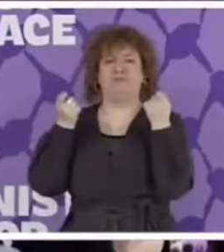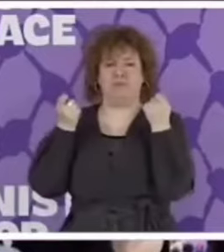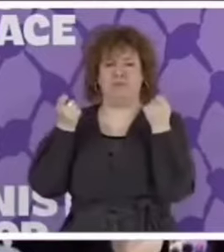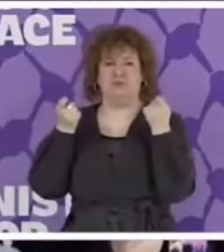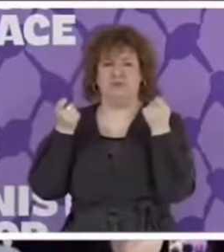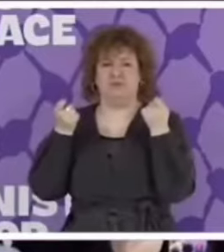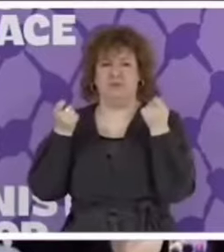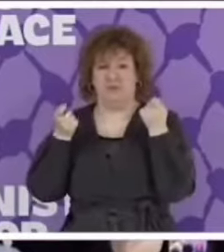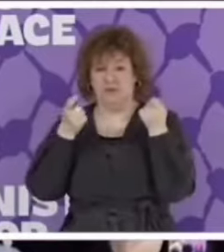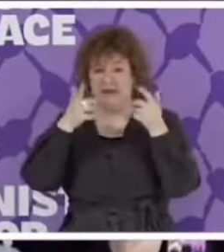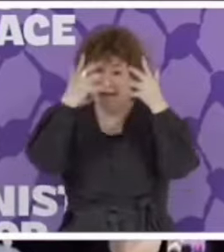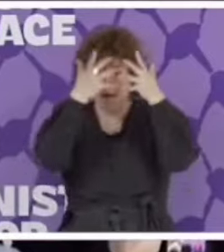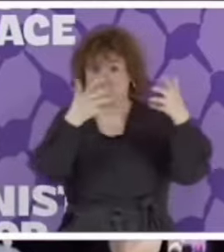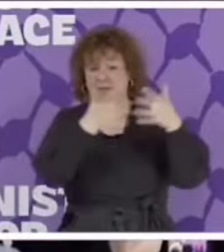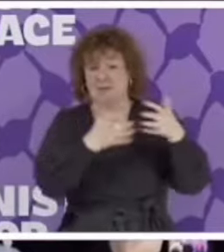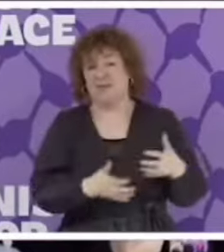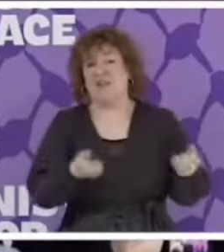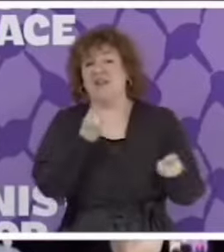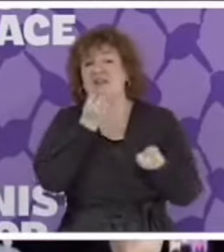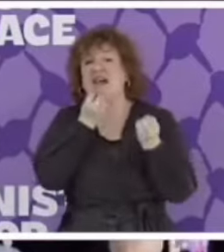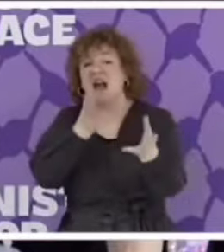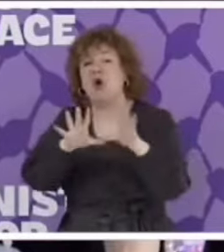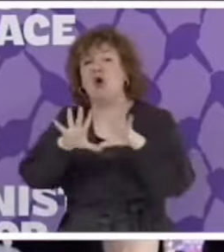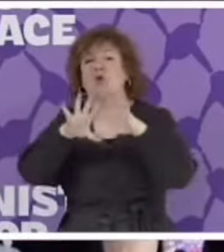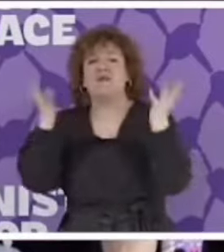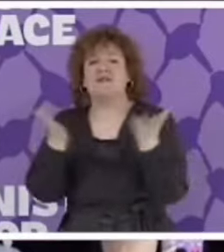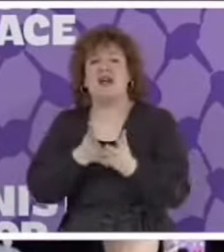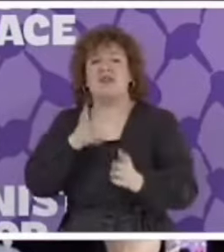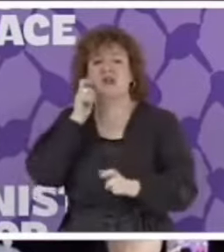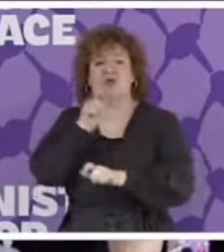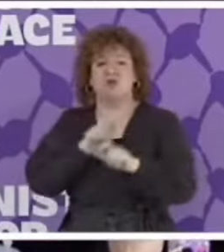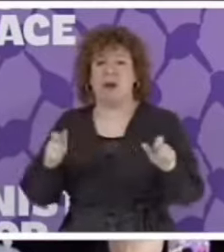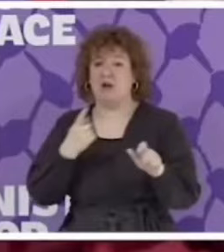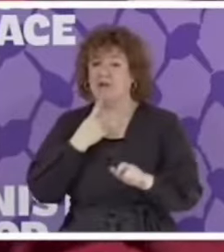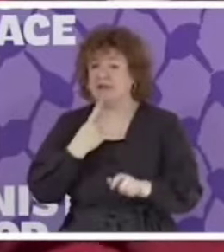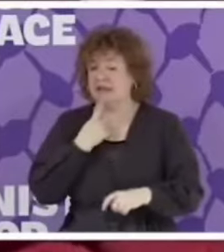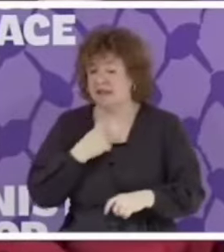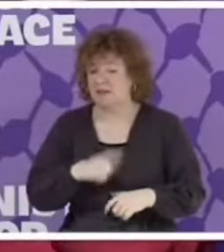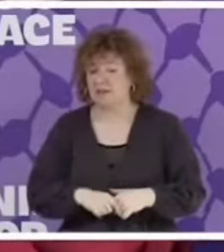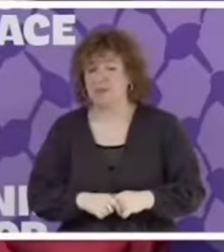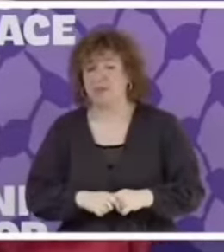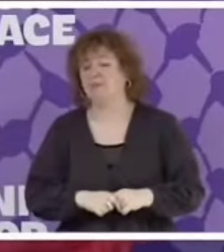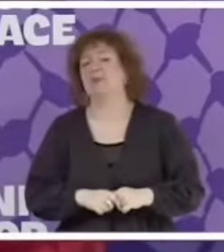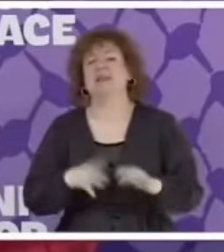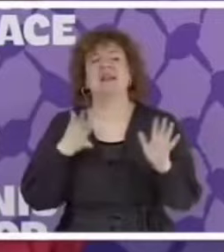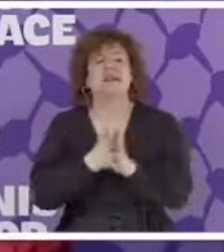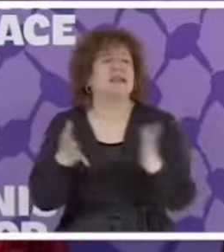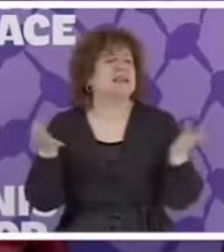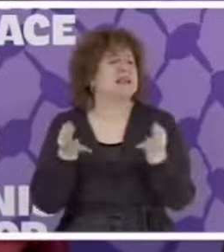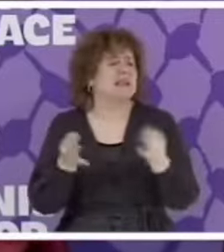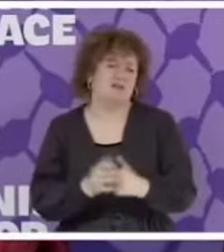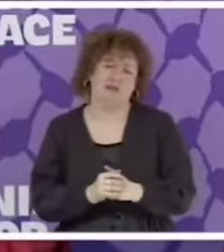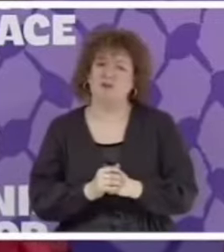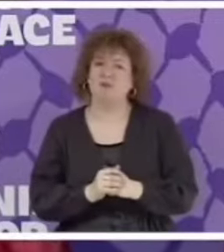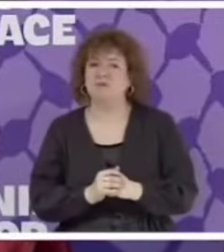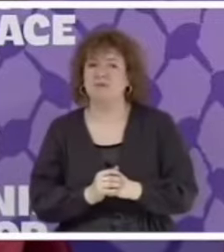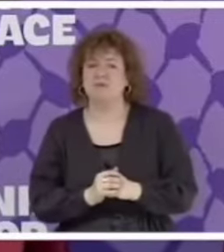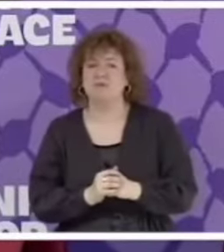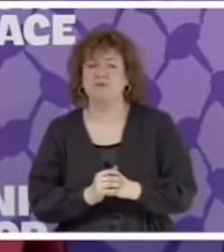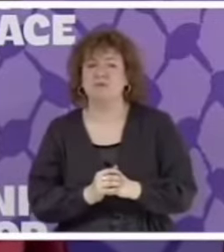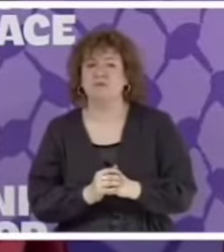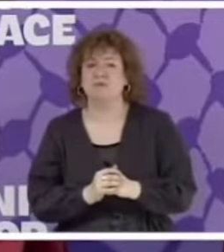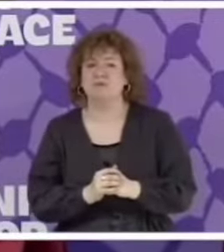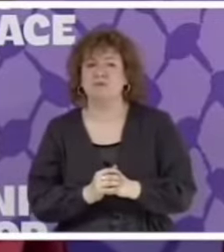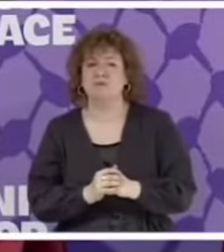Ese es el preámbulo de la Declaración Universal de los Derechos Humanos. Eso quiere decir que no hay nada